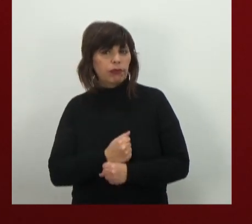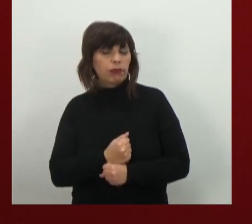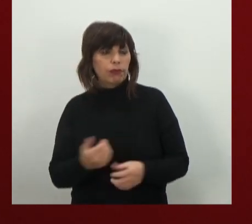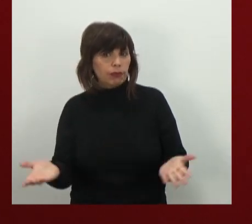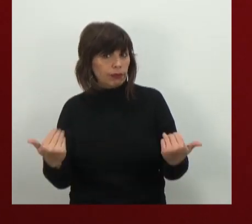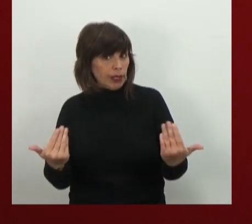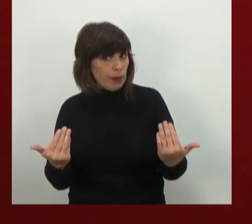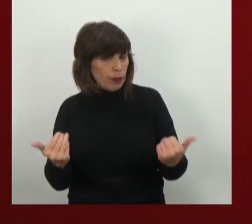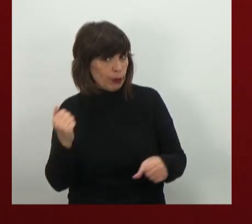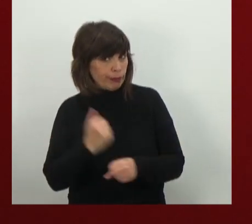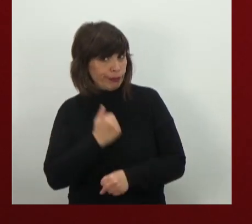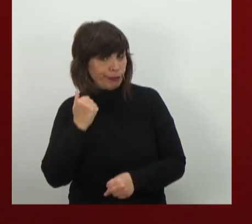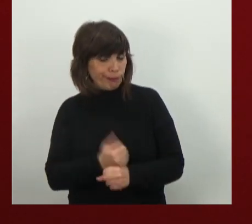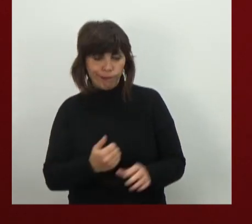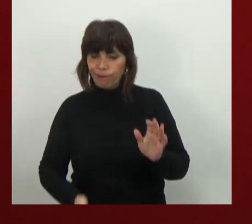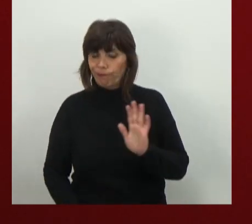Las cosas no van rápidas.